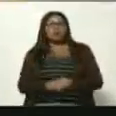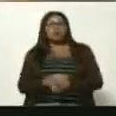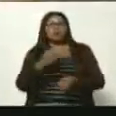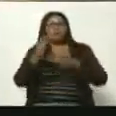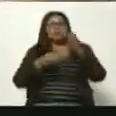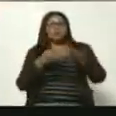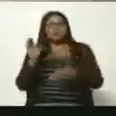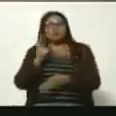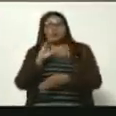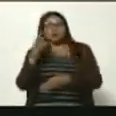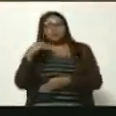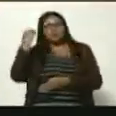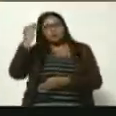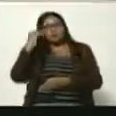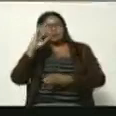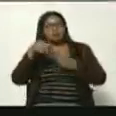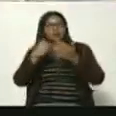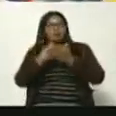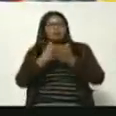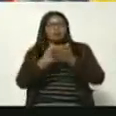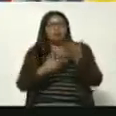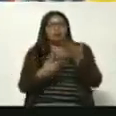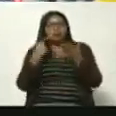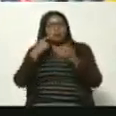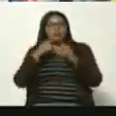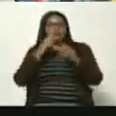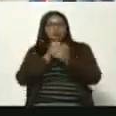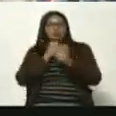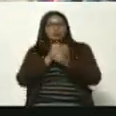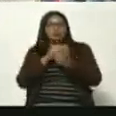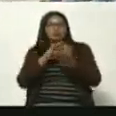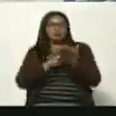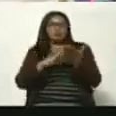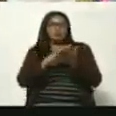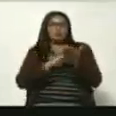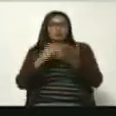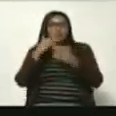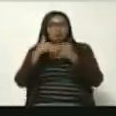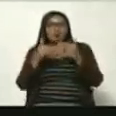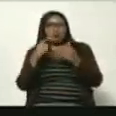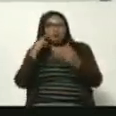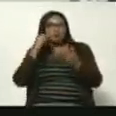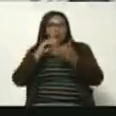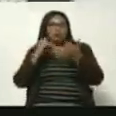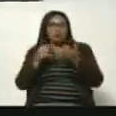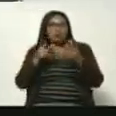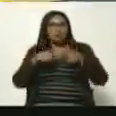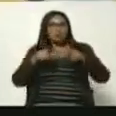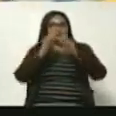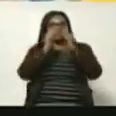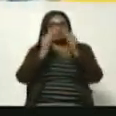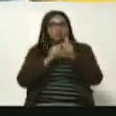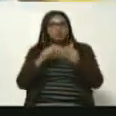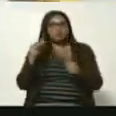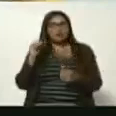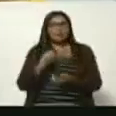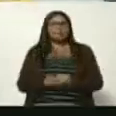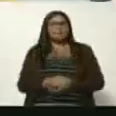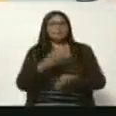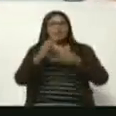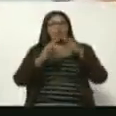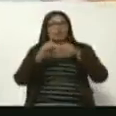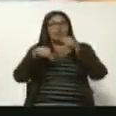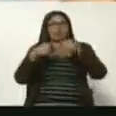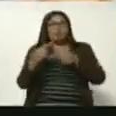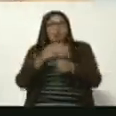de cerca las opiniones y propuestas sobre las labores de recuperación que se están implementando en el sistema metro. Seguidamente,